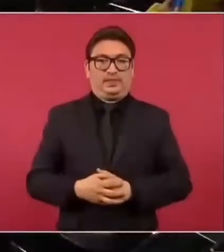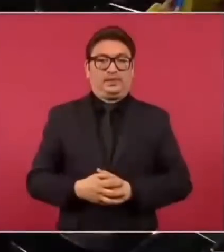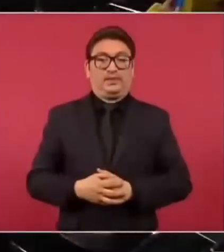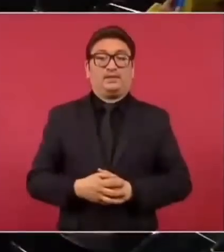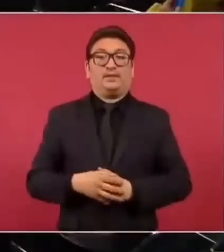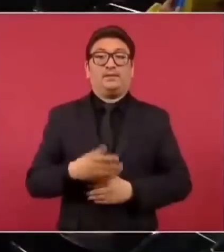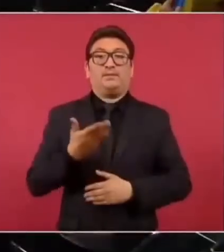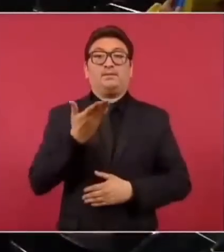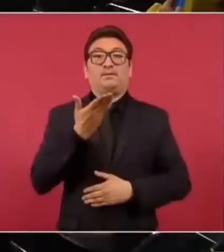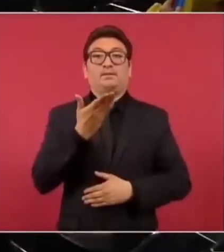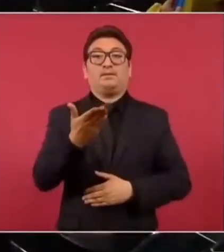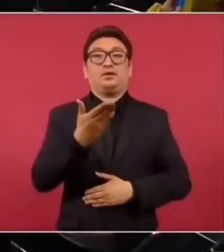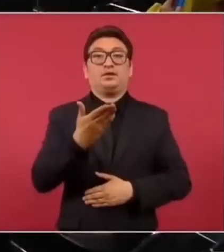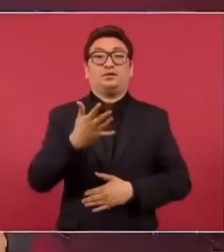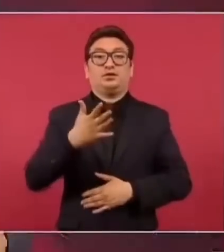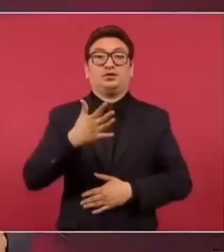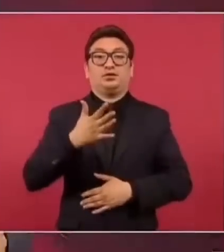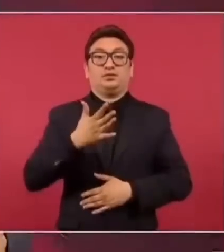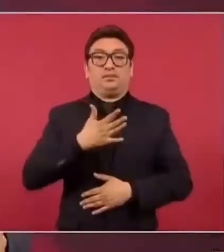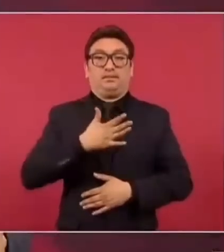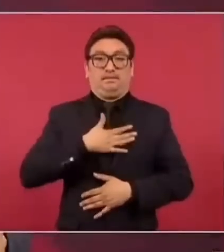pidieron transparentar mi título